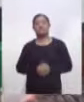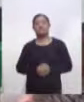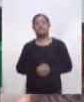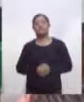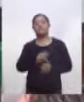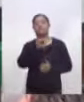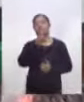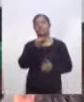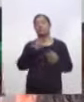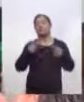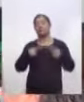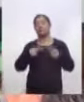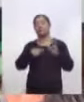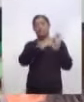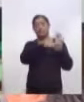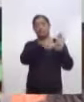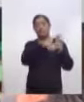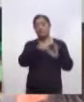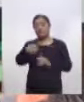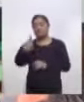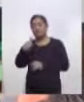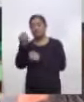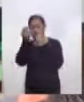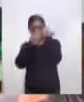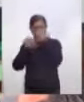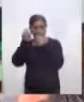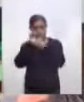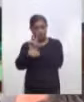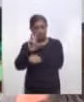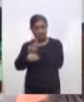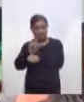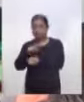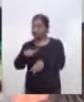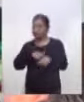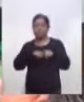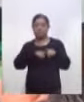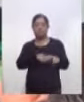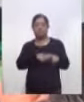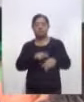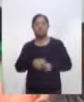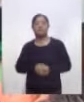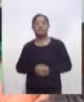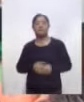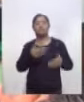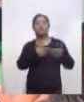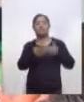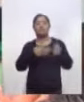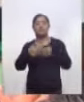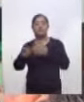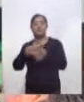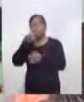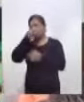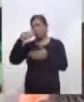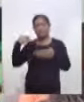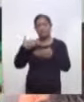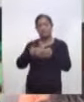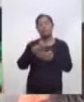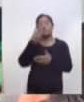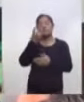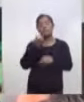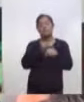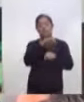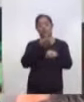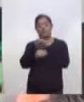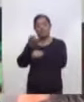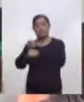60 casos negativos y 11 en supervisión. Esta tasa se está manteniendo. Hay una actualización más reciente donde solamente hay 3 estados